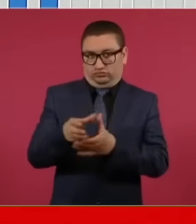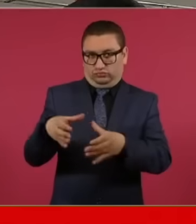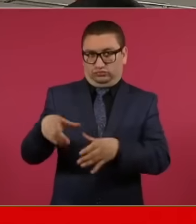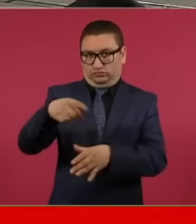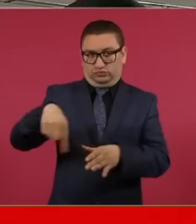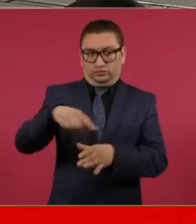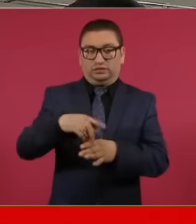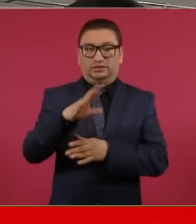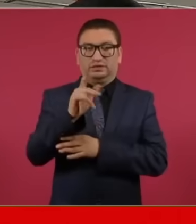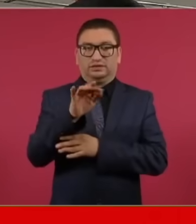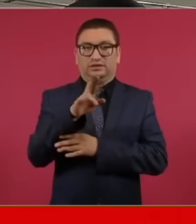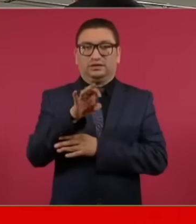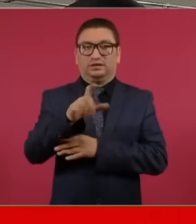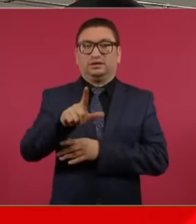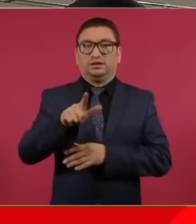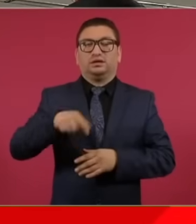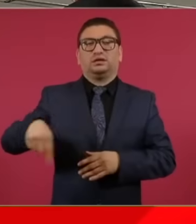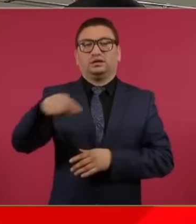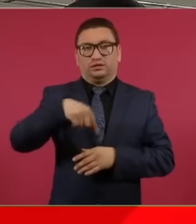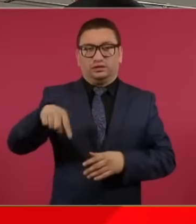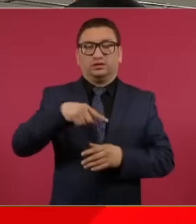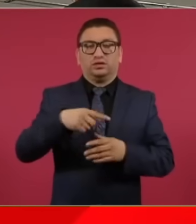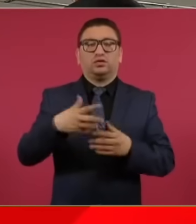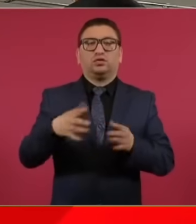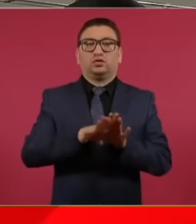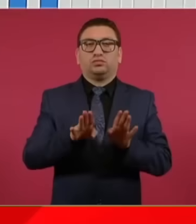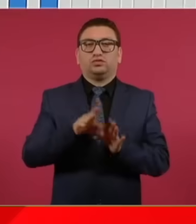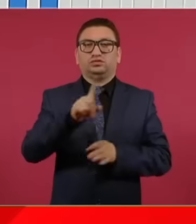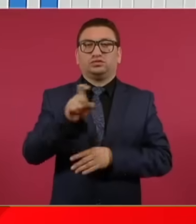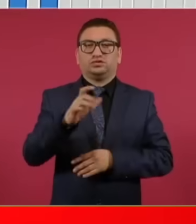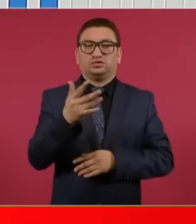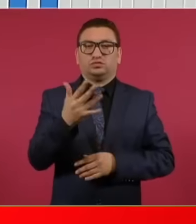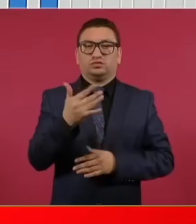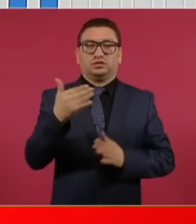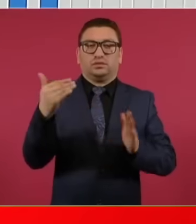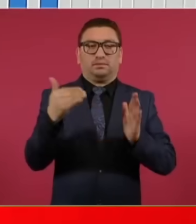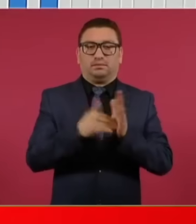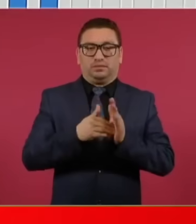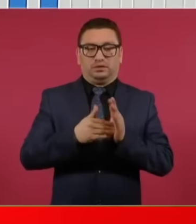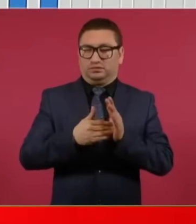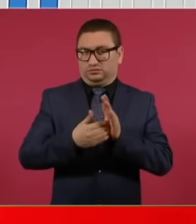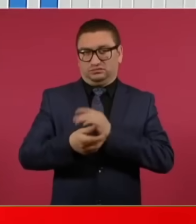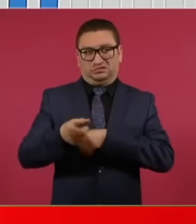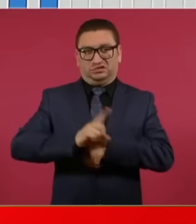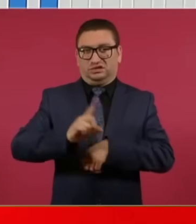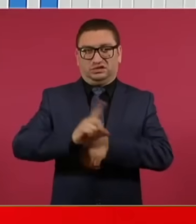2,500,000. Y ahora Cantarell lo que produce son 150,000 barriles diarios.